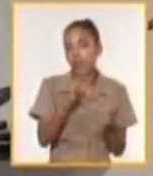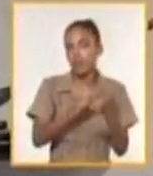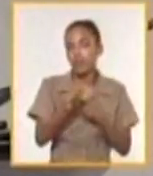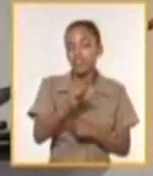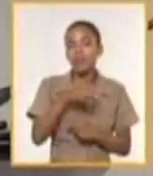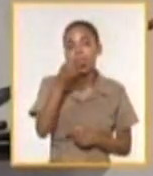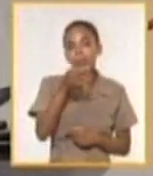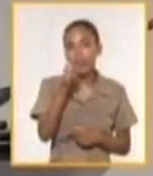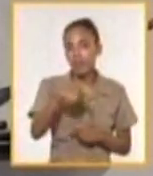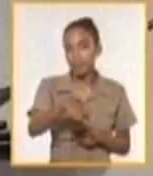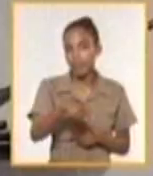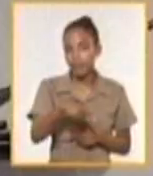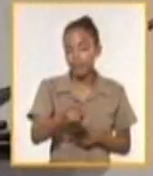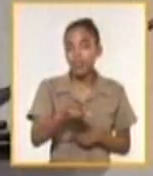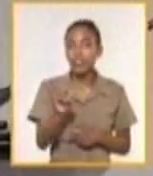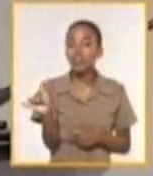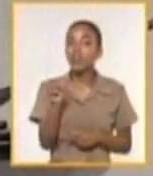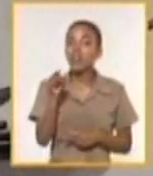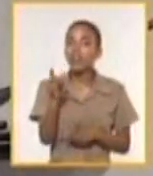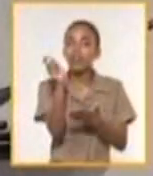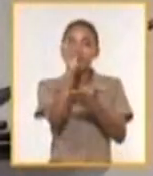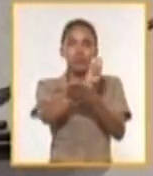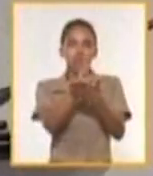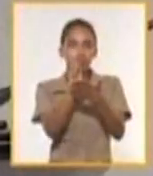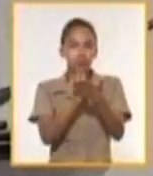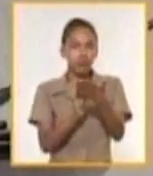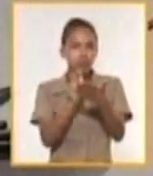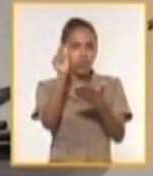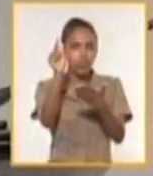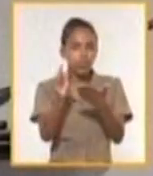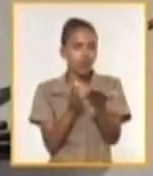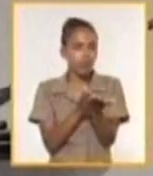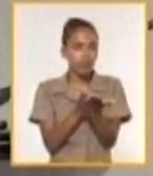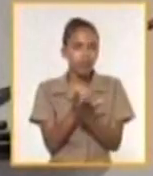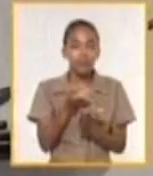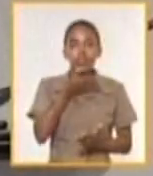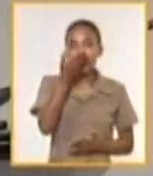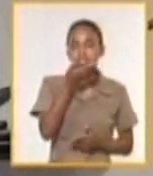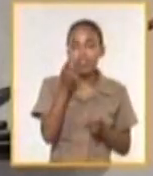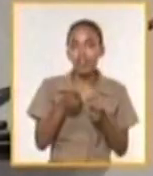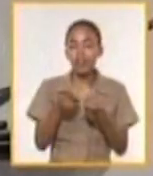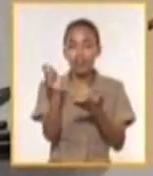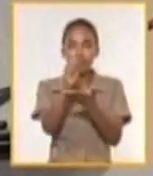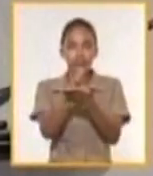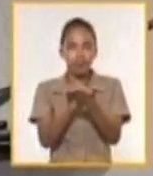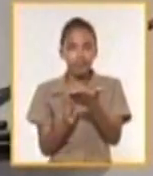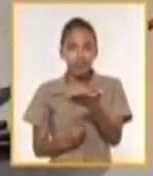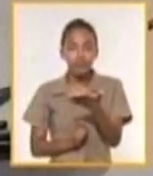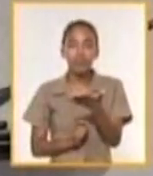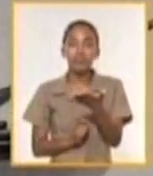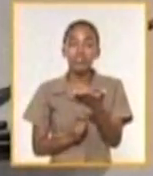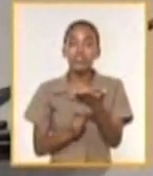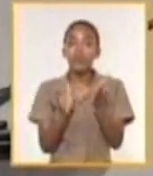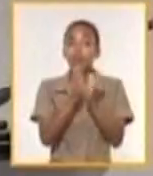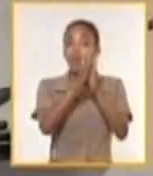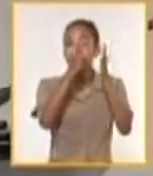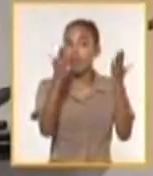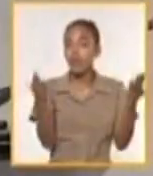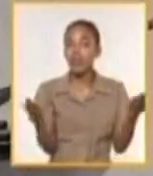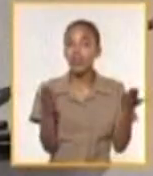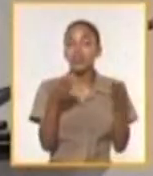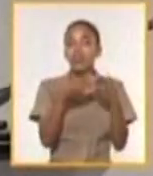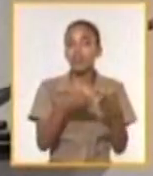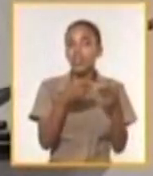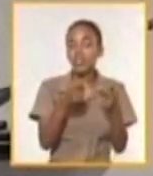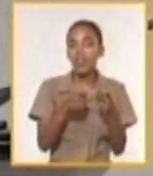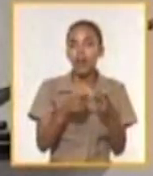hablaremos, sino que fue un escritor incansable. Sus ensayos, sus escritos en nuestros periódicos, en el periódico Granma, el periódico